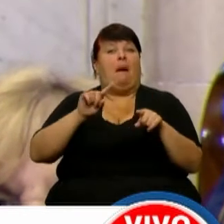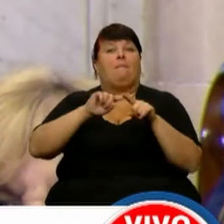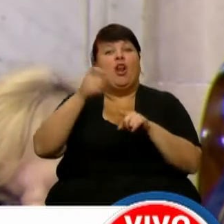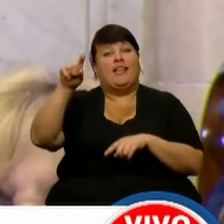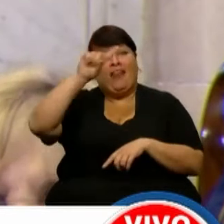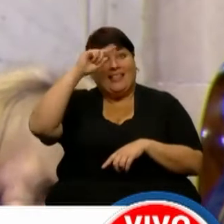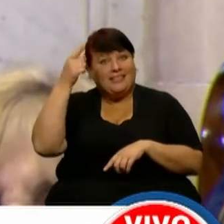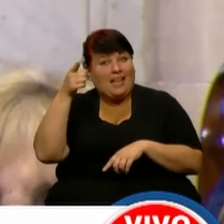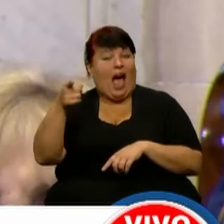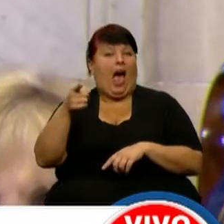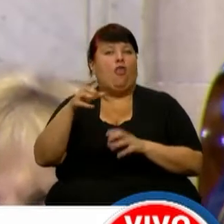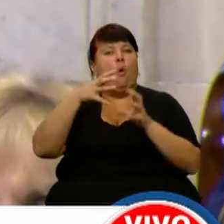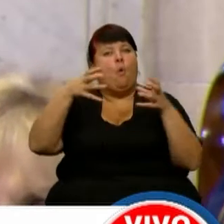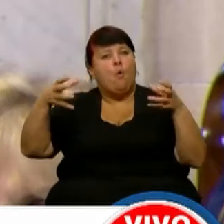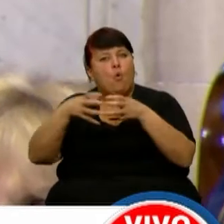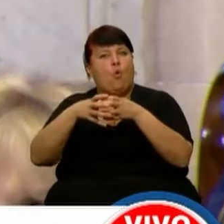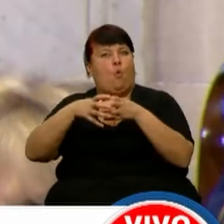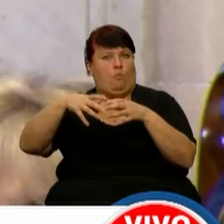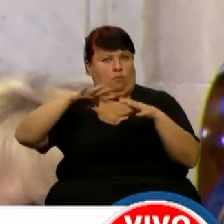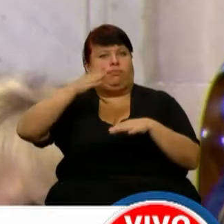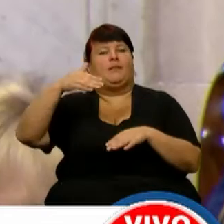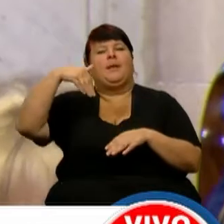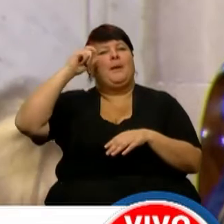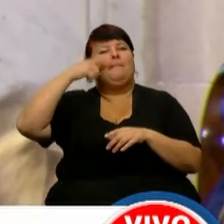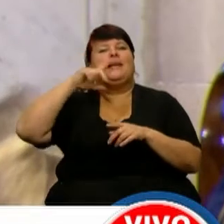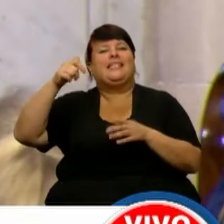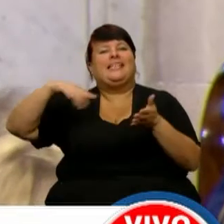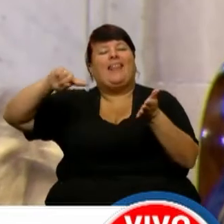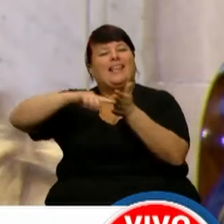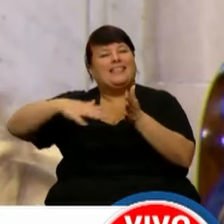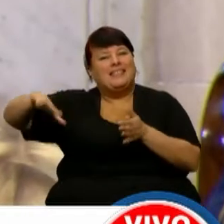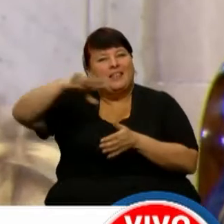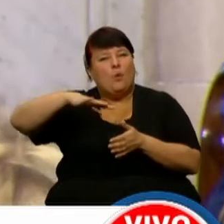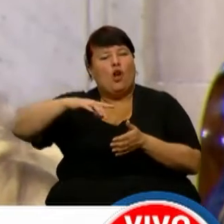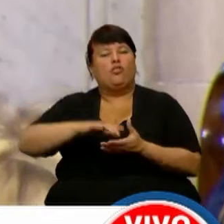un sector importante que comprende la meseta central del lago Buenos Aires